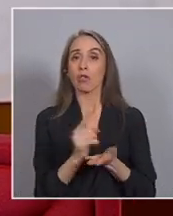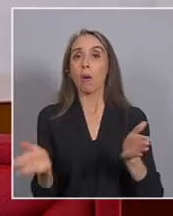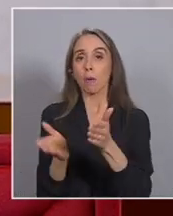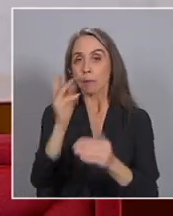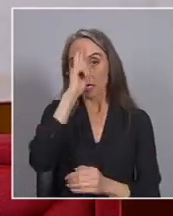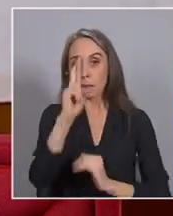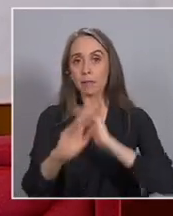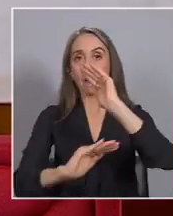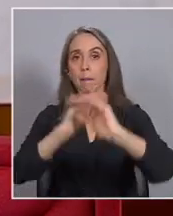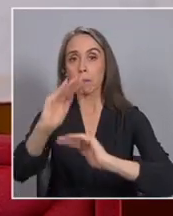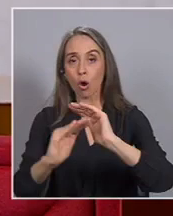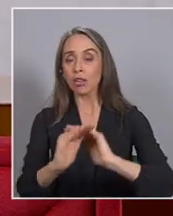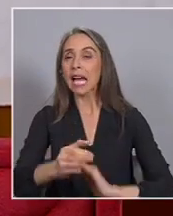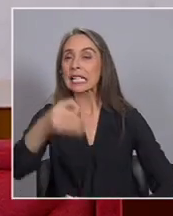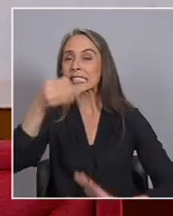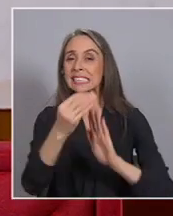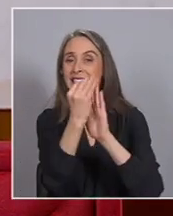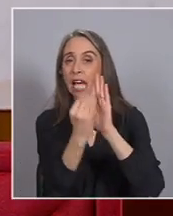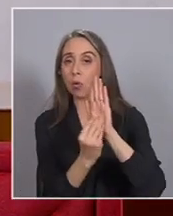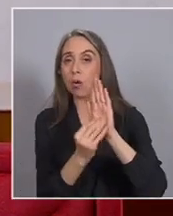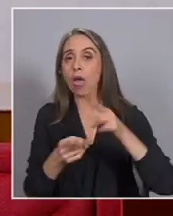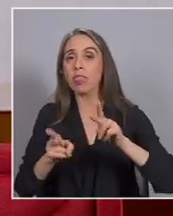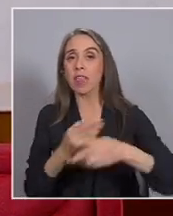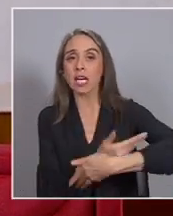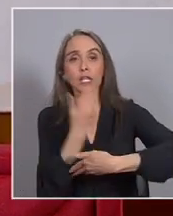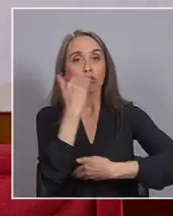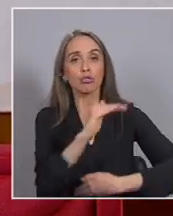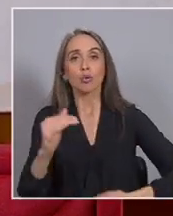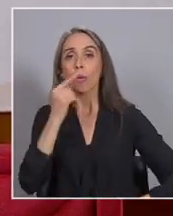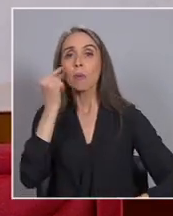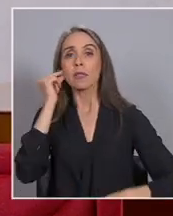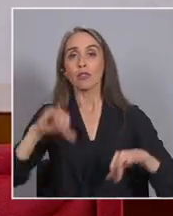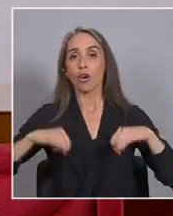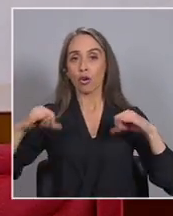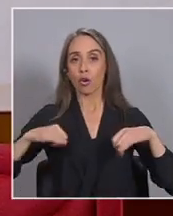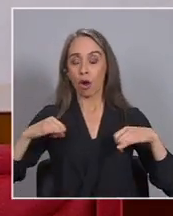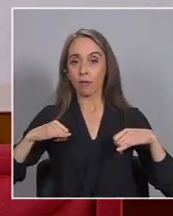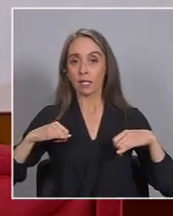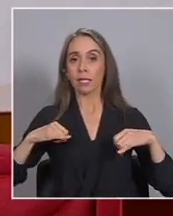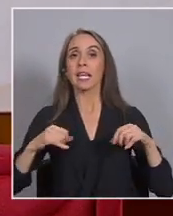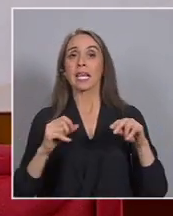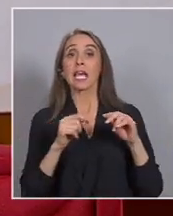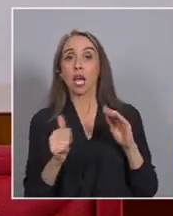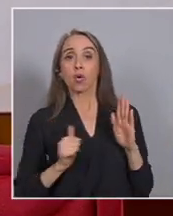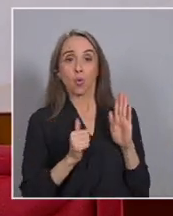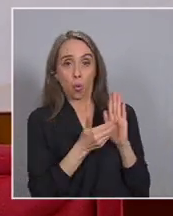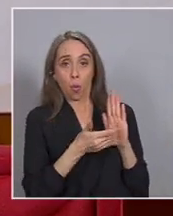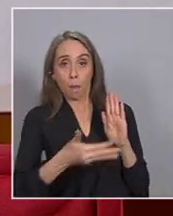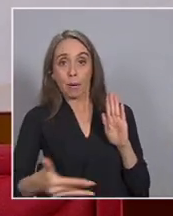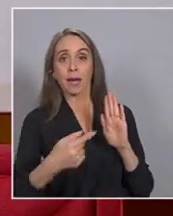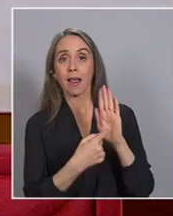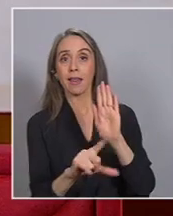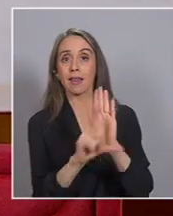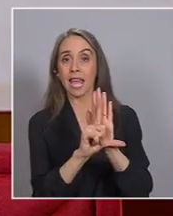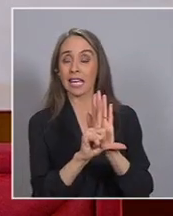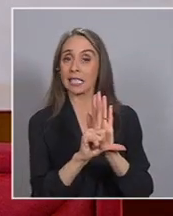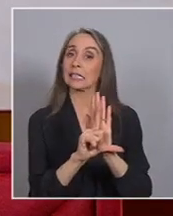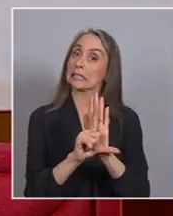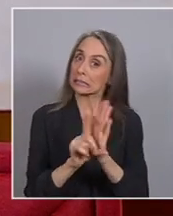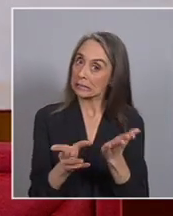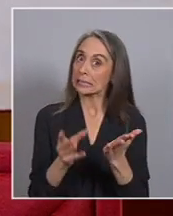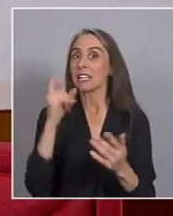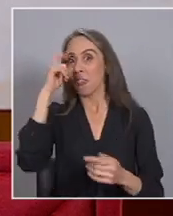respetar, proteger y asegurar los derechos de los niños, niñas y adolescentes. Implementar esta ley, no exentos